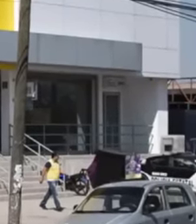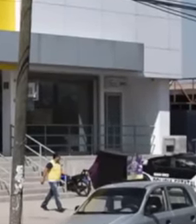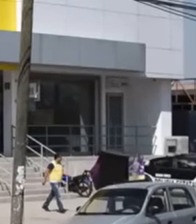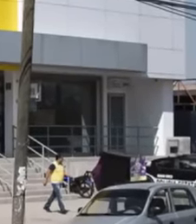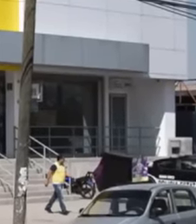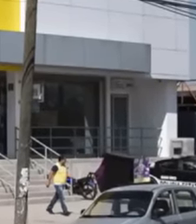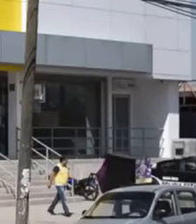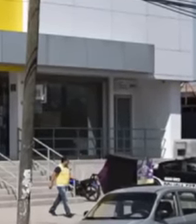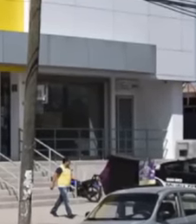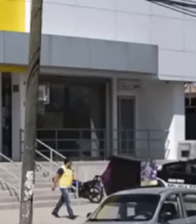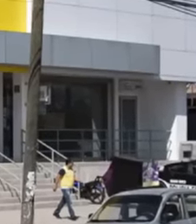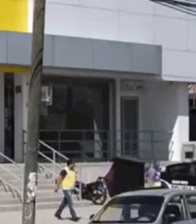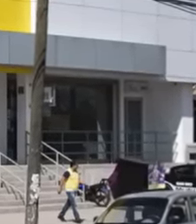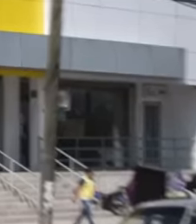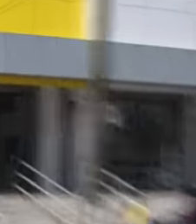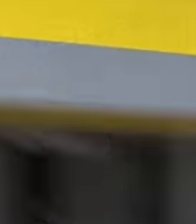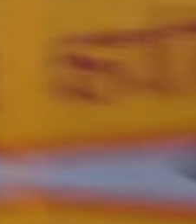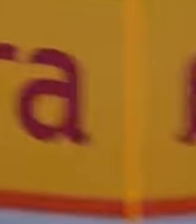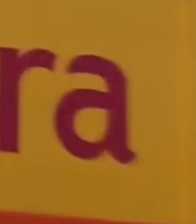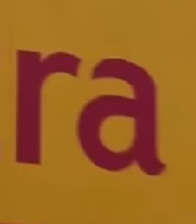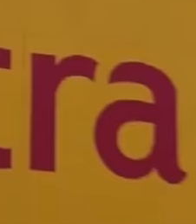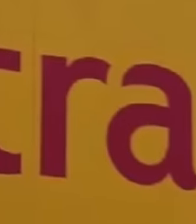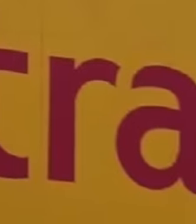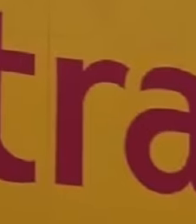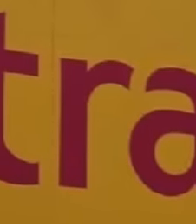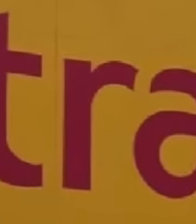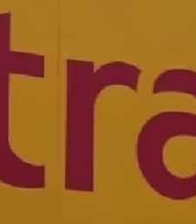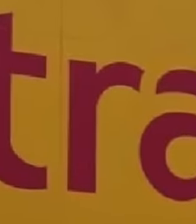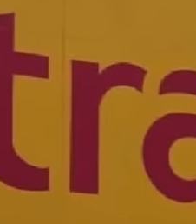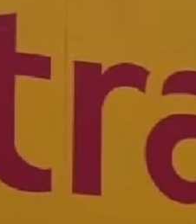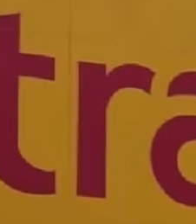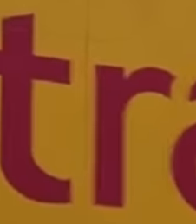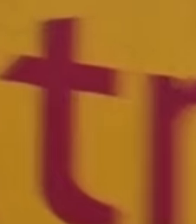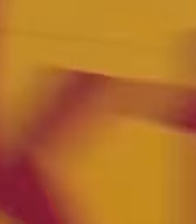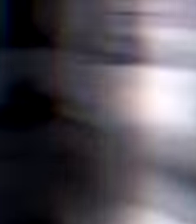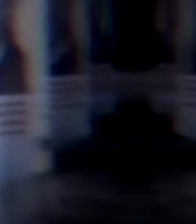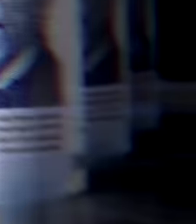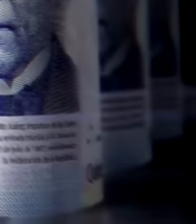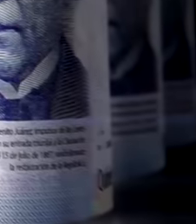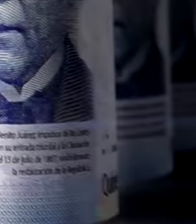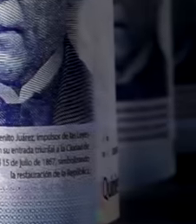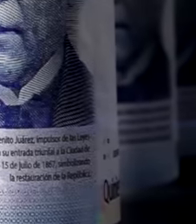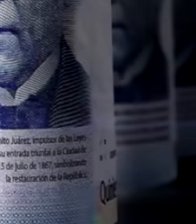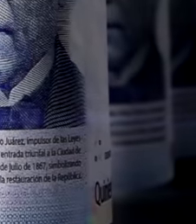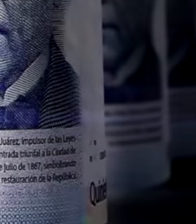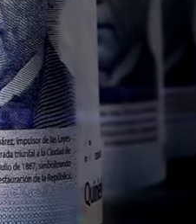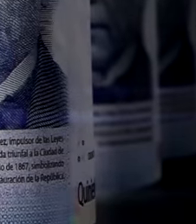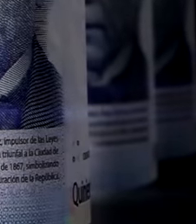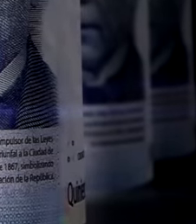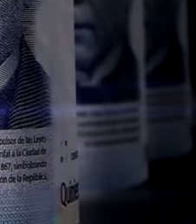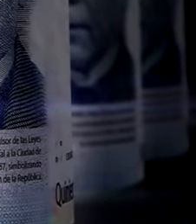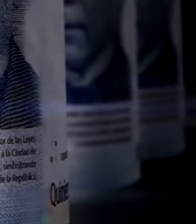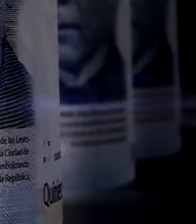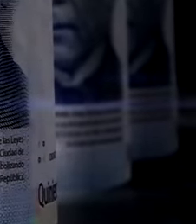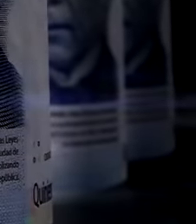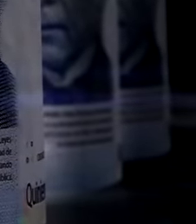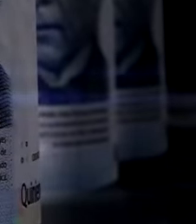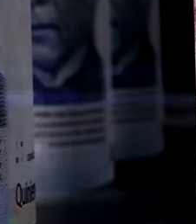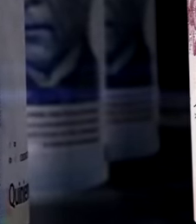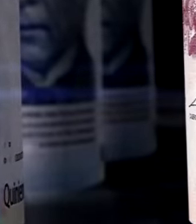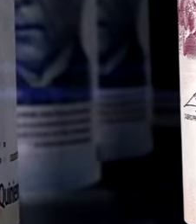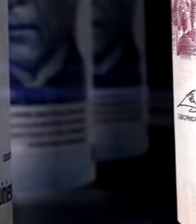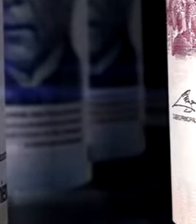la cuerda floja, y eso que aún no ha liquidado sus impuestos que debe con el gobierno de México.